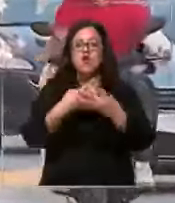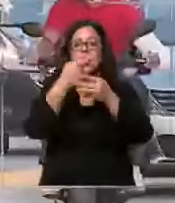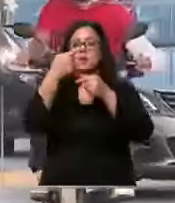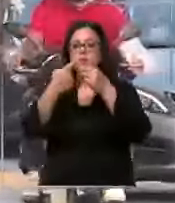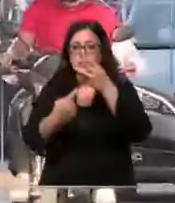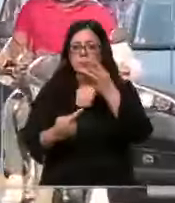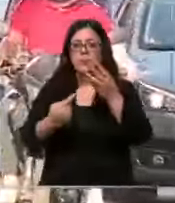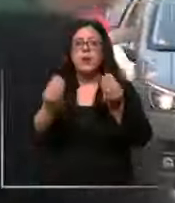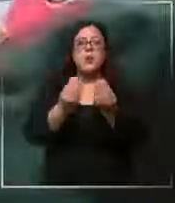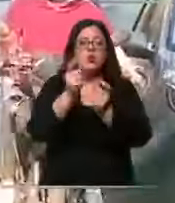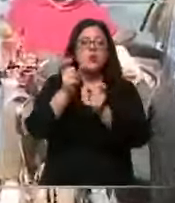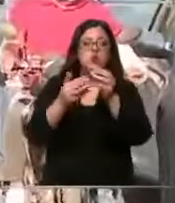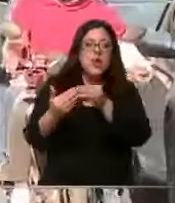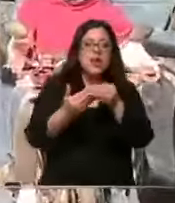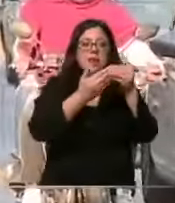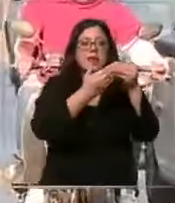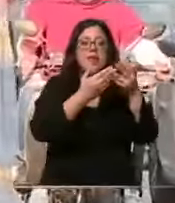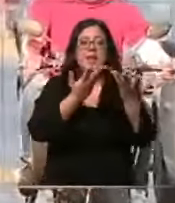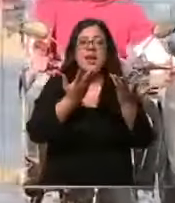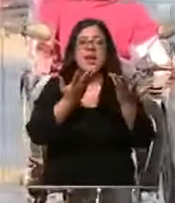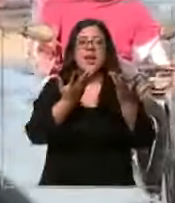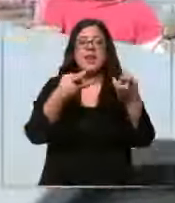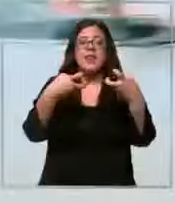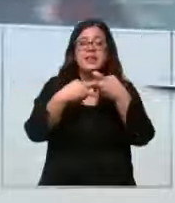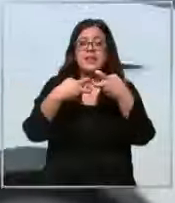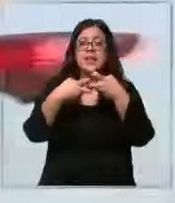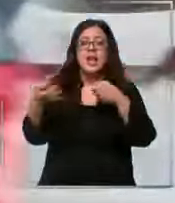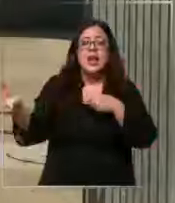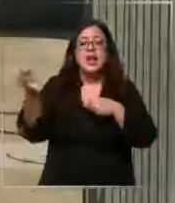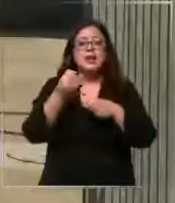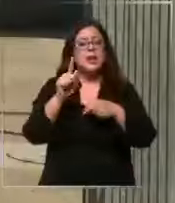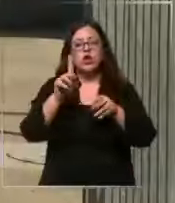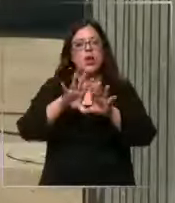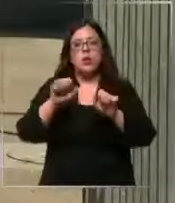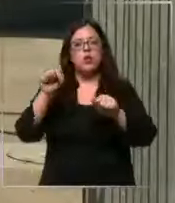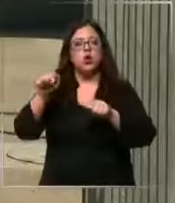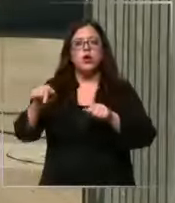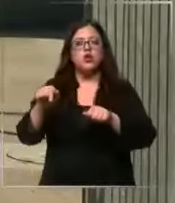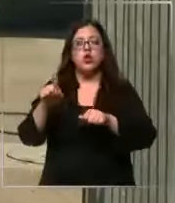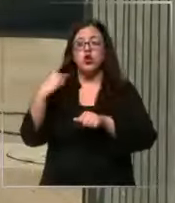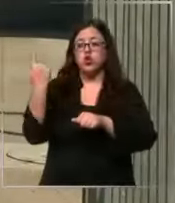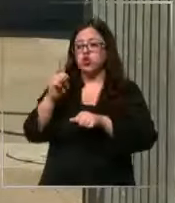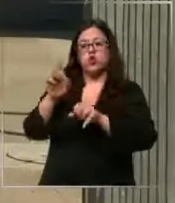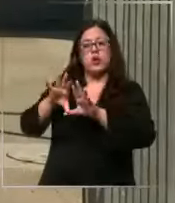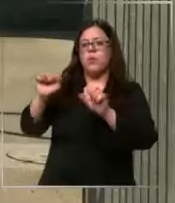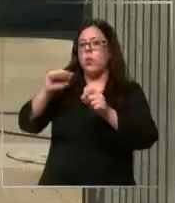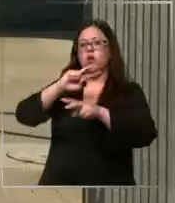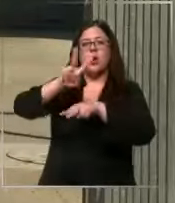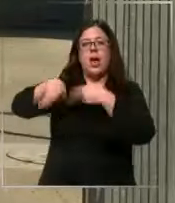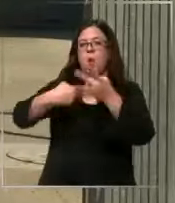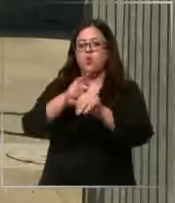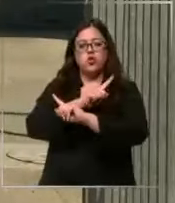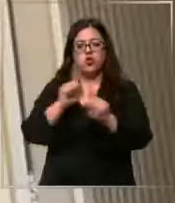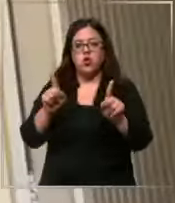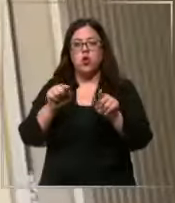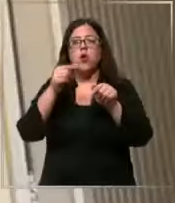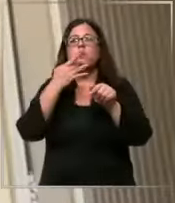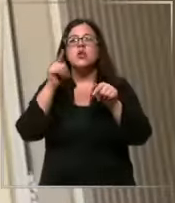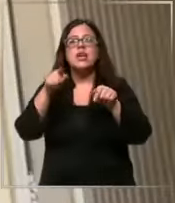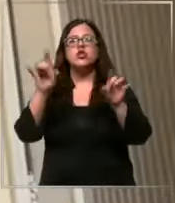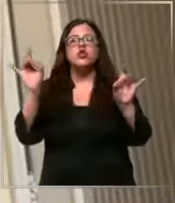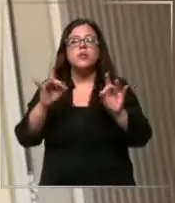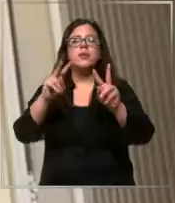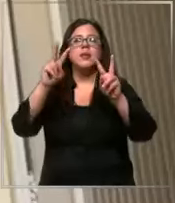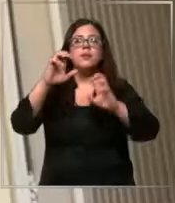líderes sindicales que han expresado su descontento con el llamado. Nosotros no estamos de acuerdo con este paro porque es un paro patronal.